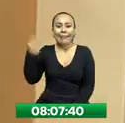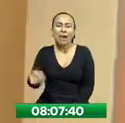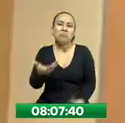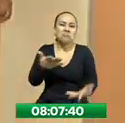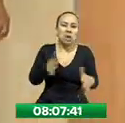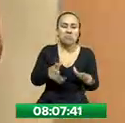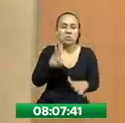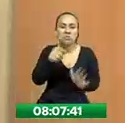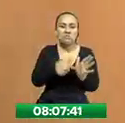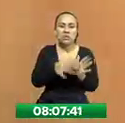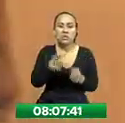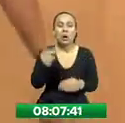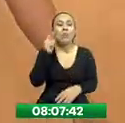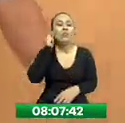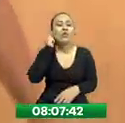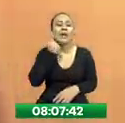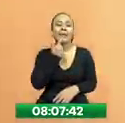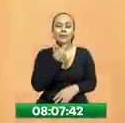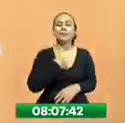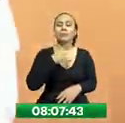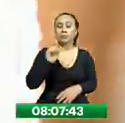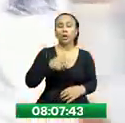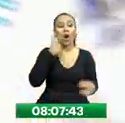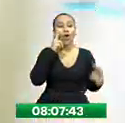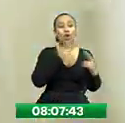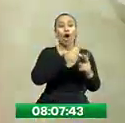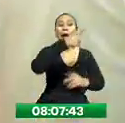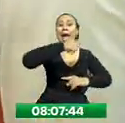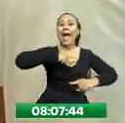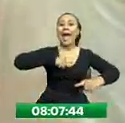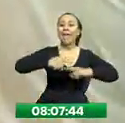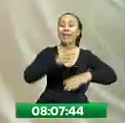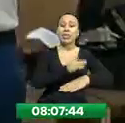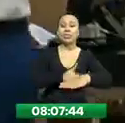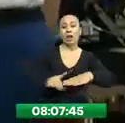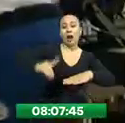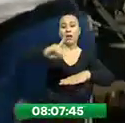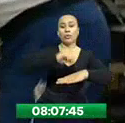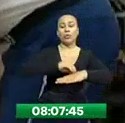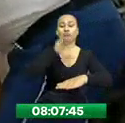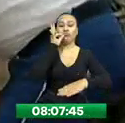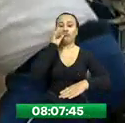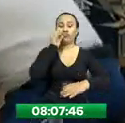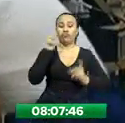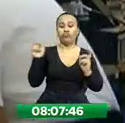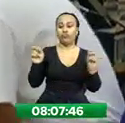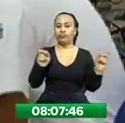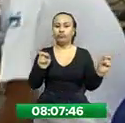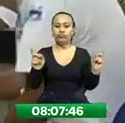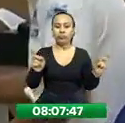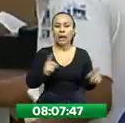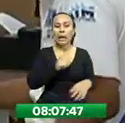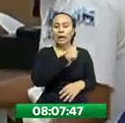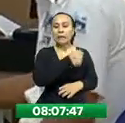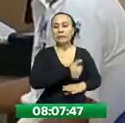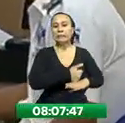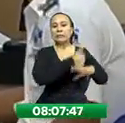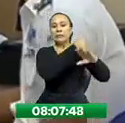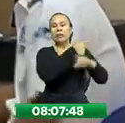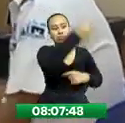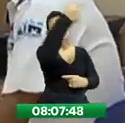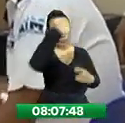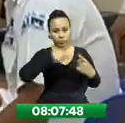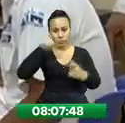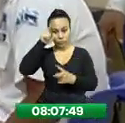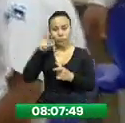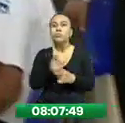denuncias, la mujer se tomaba el nombre de Luis Lalama, actual director de control de tránsito de la ATM, quien fue llamado de